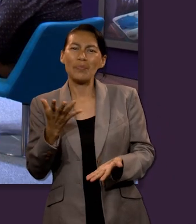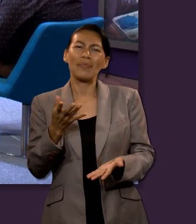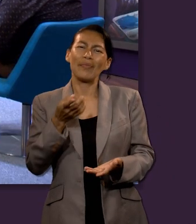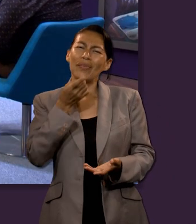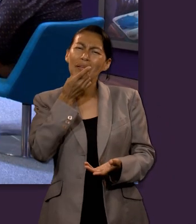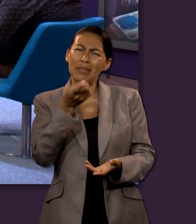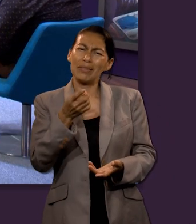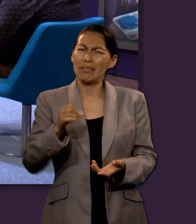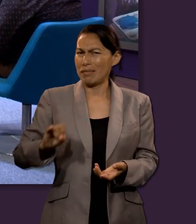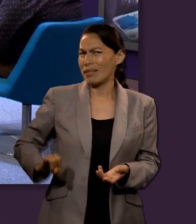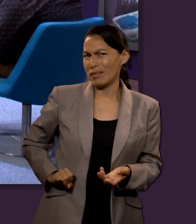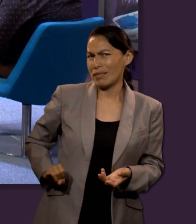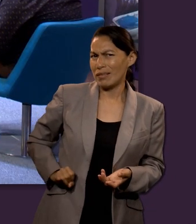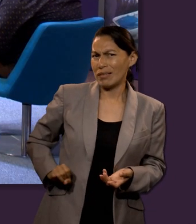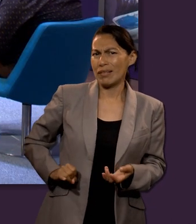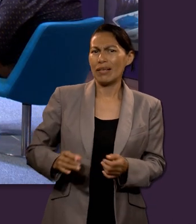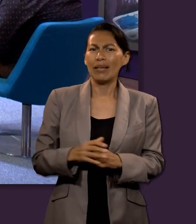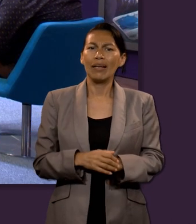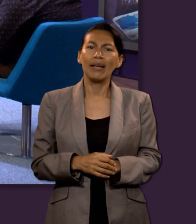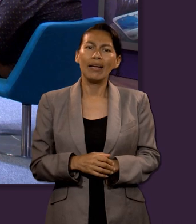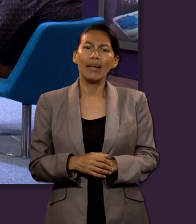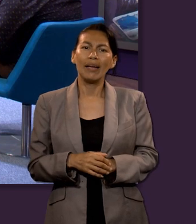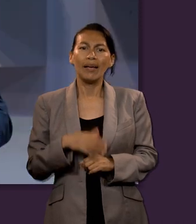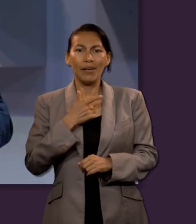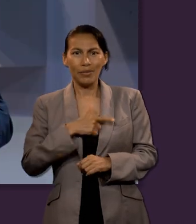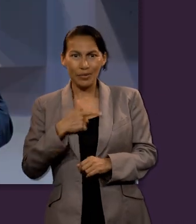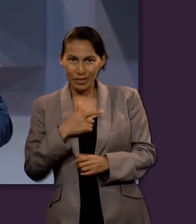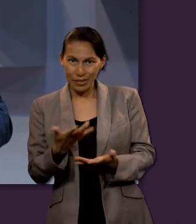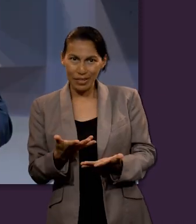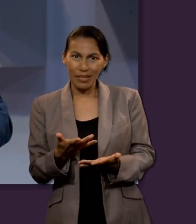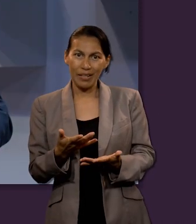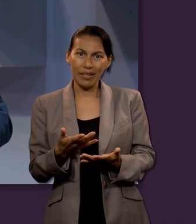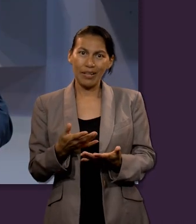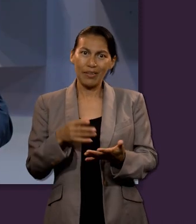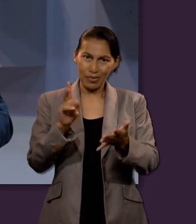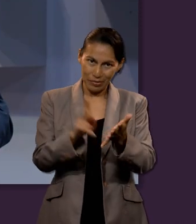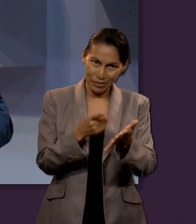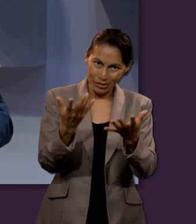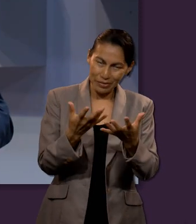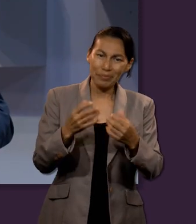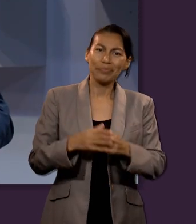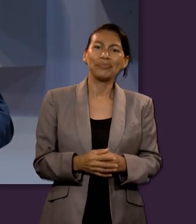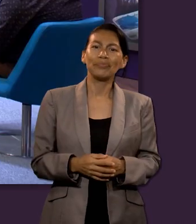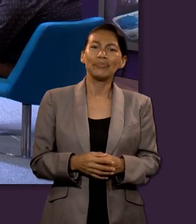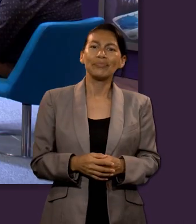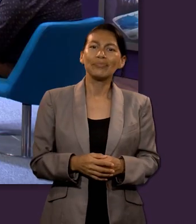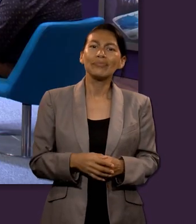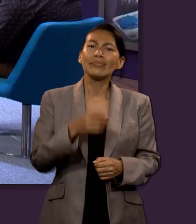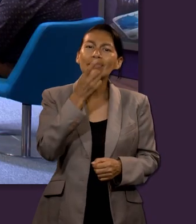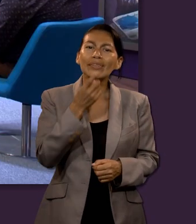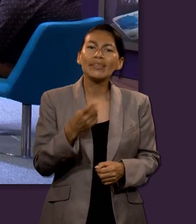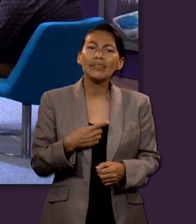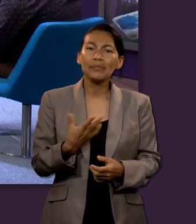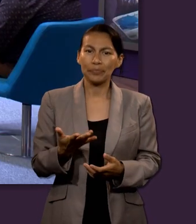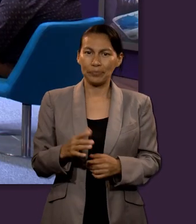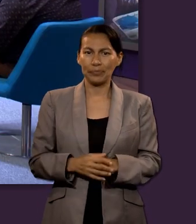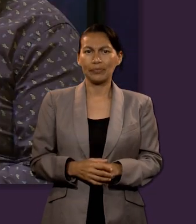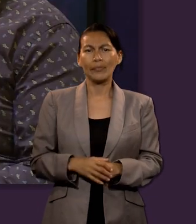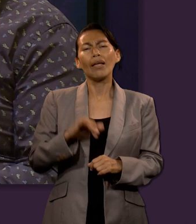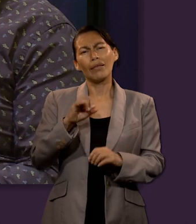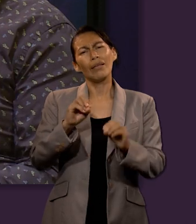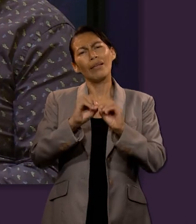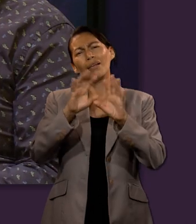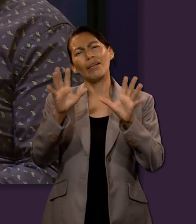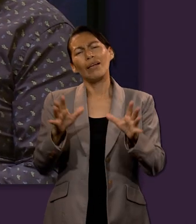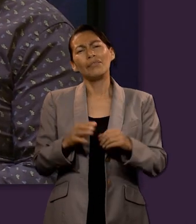todo existe es un comentario muy interesante que me gustaría que lo retomaremos ok claro que sí jaime nada más